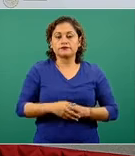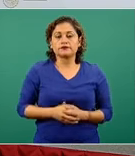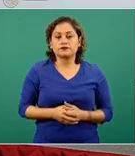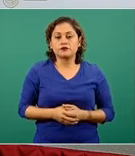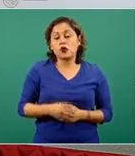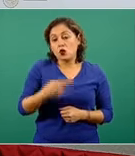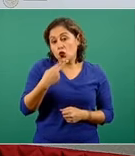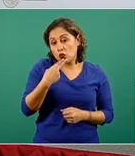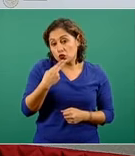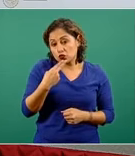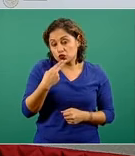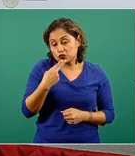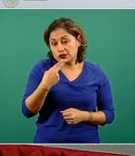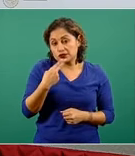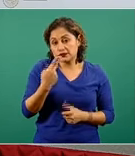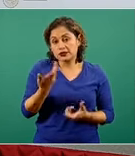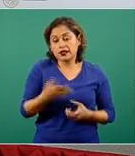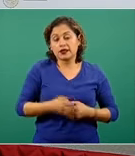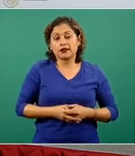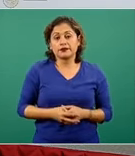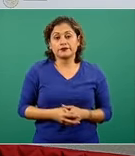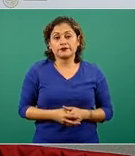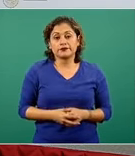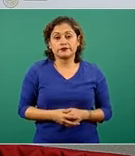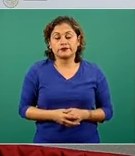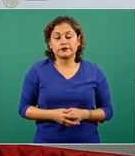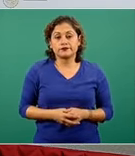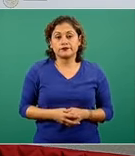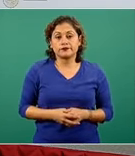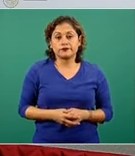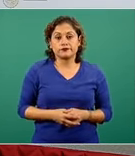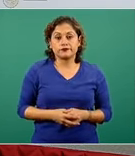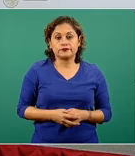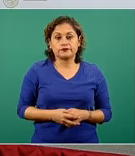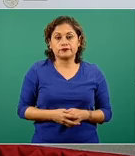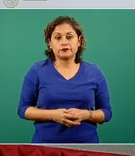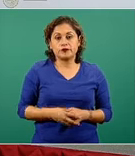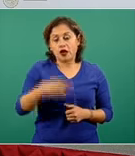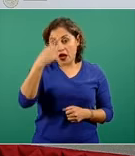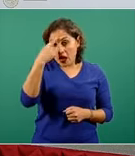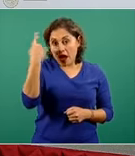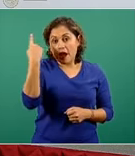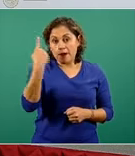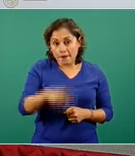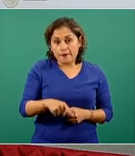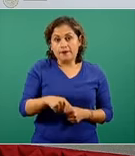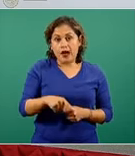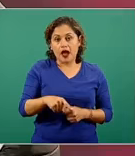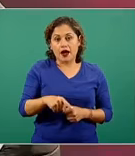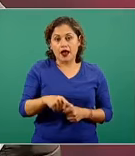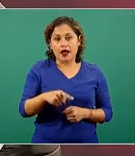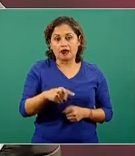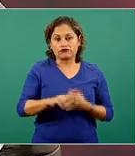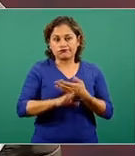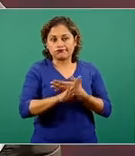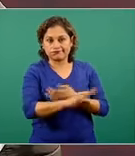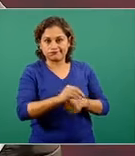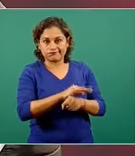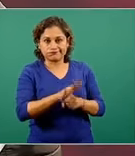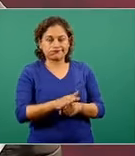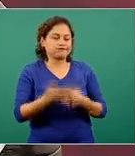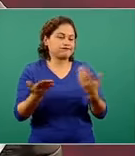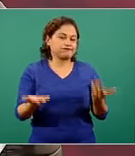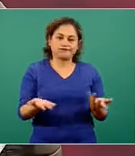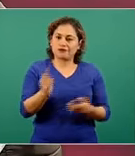momento en algunos grupos pues se ha estado promoviendo, ¿sí? Aquí es muy